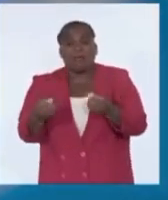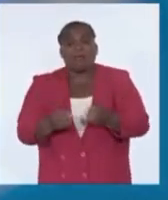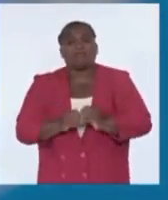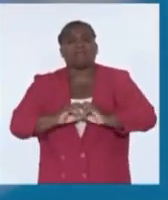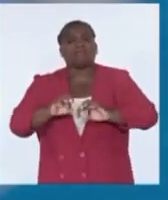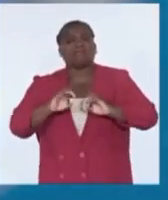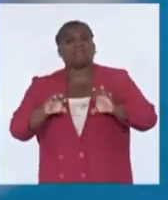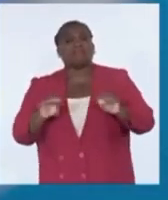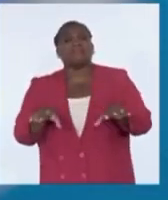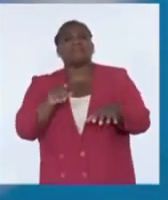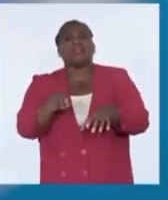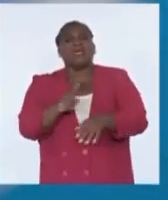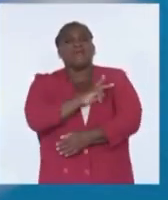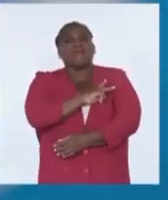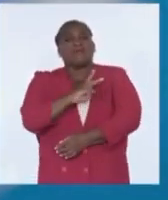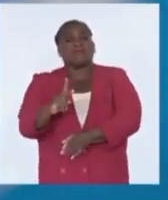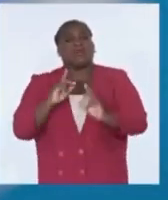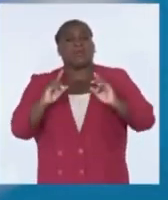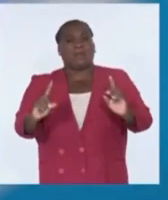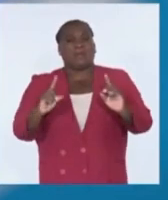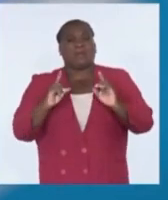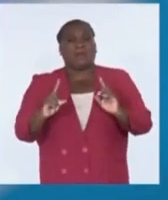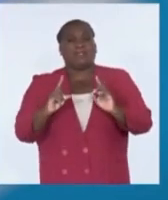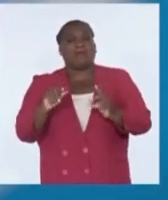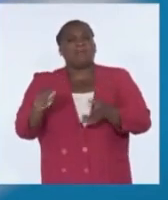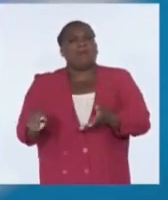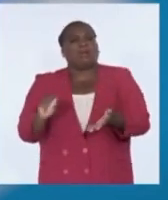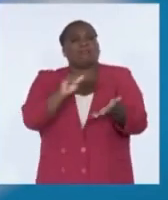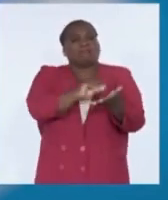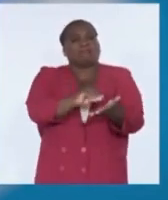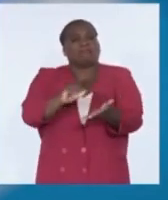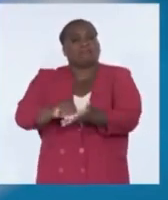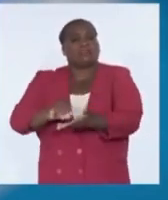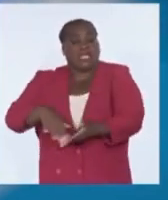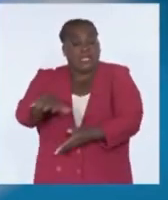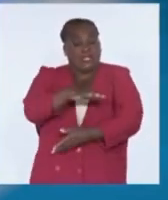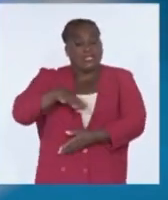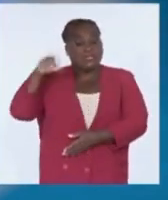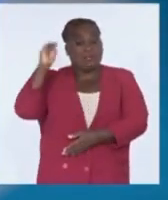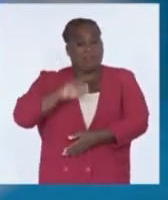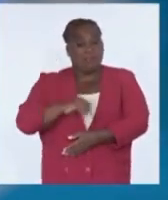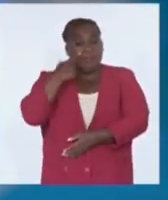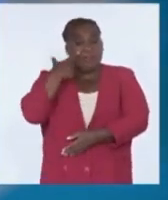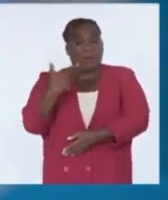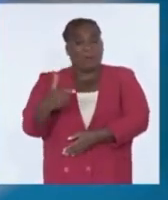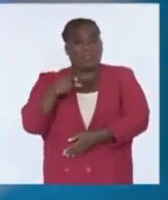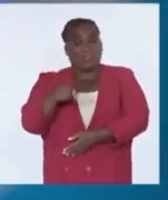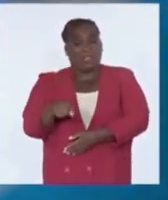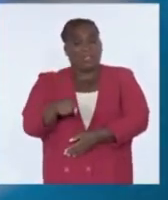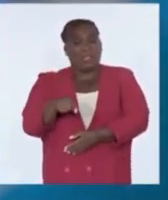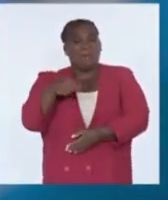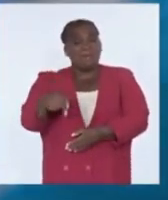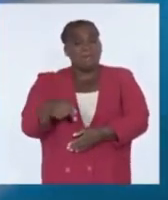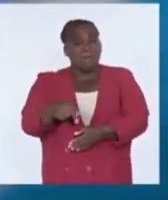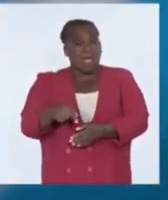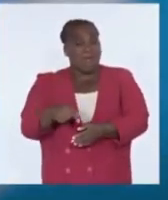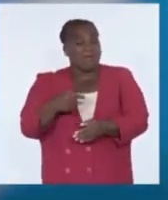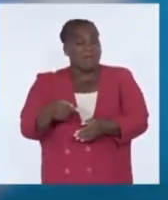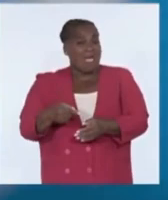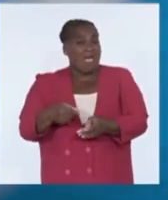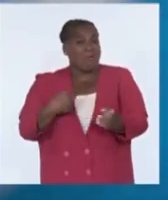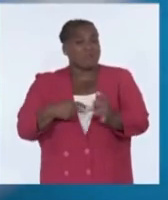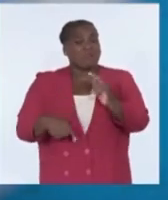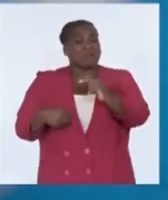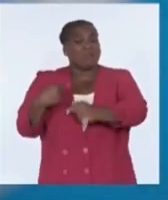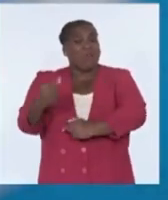voluntad política para implementar lo que todos sabemos que es necesario para sobrepasar una de las crisis más complejas de